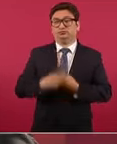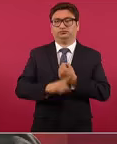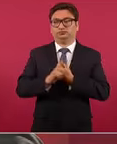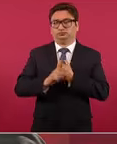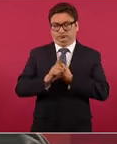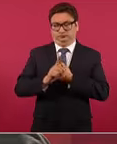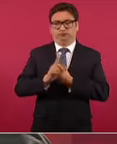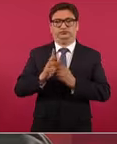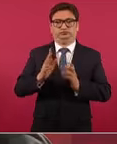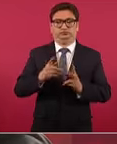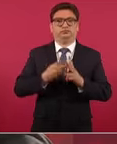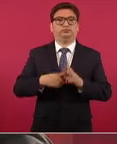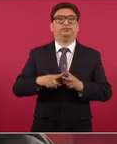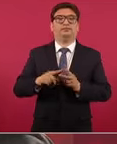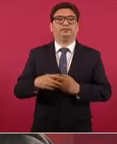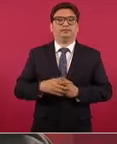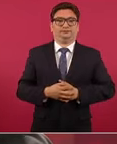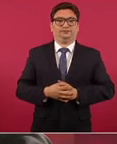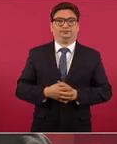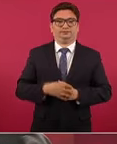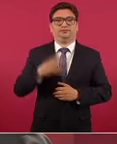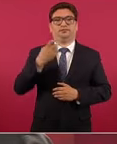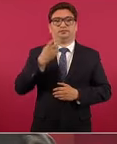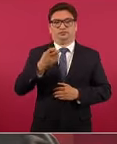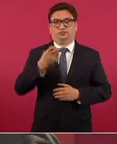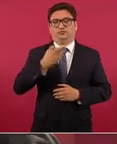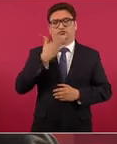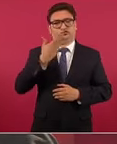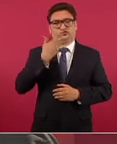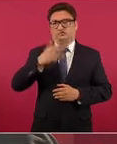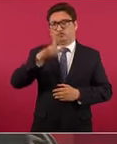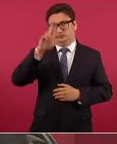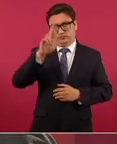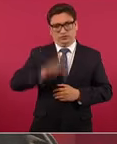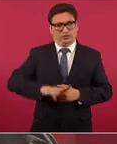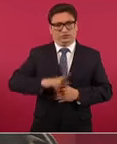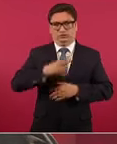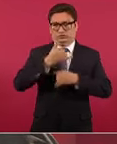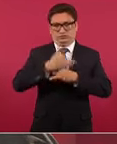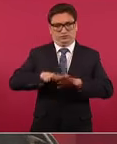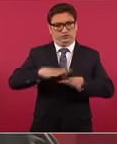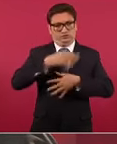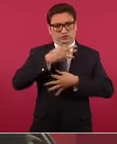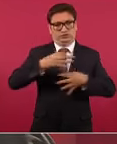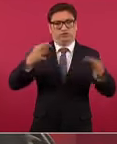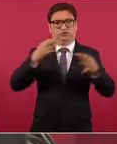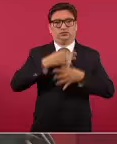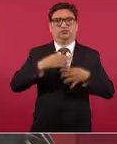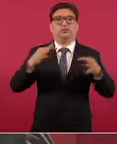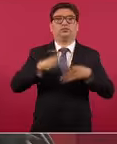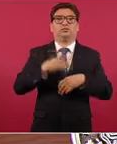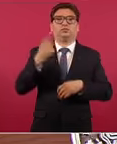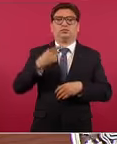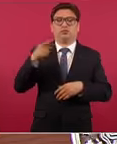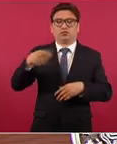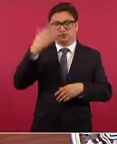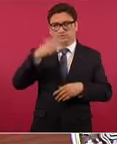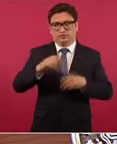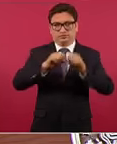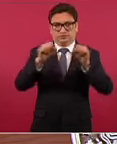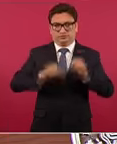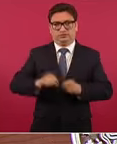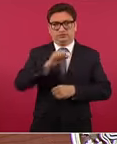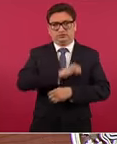empezamos por eso todos los martes vamos a estar informando al levantar el sistema de salud y el